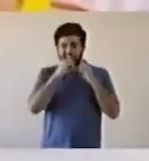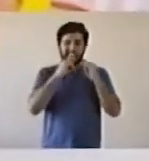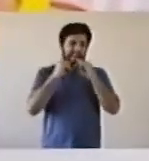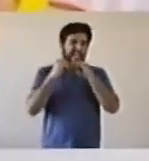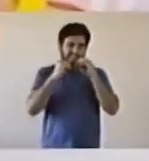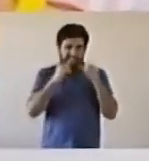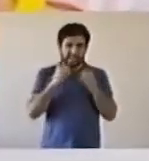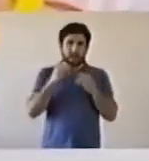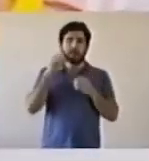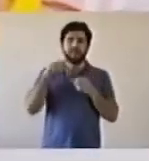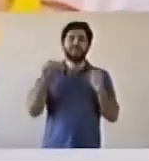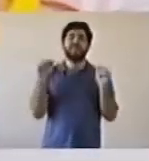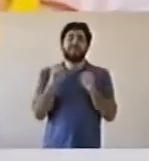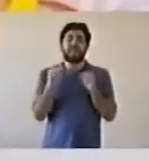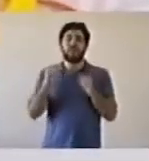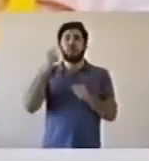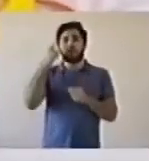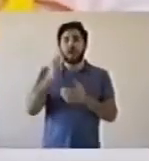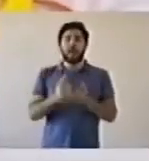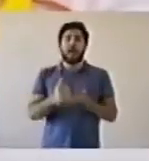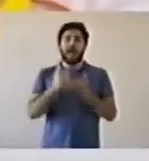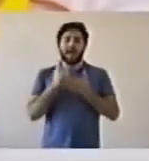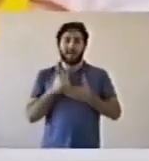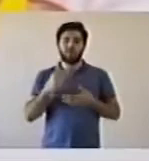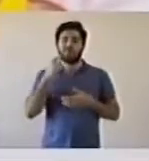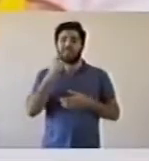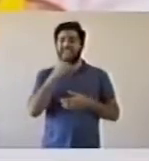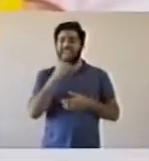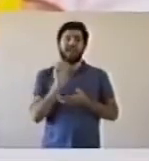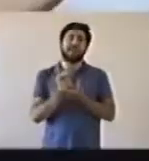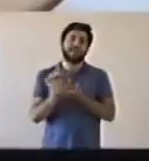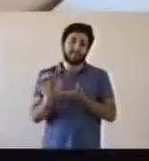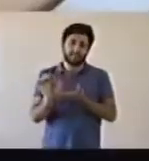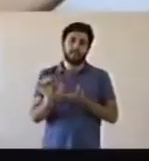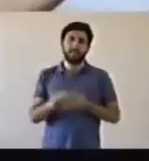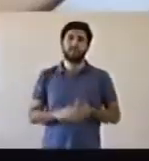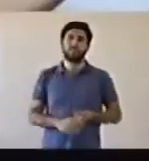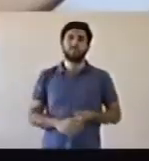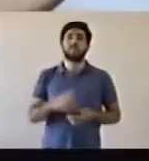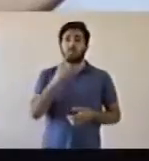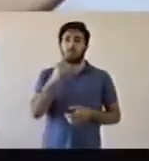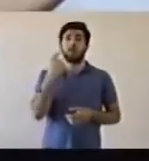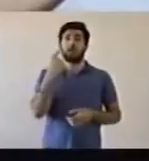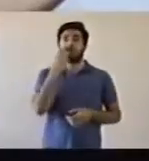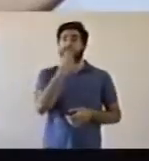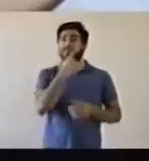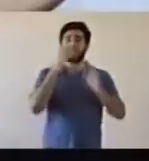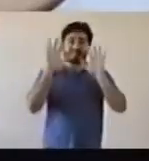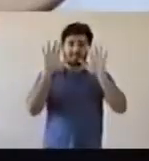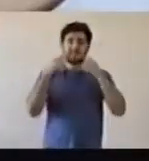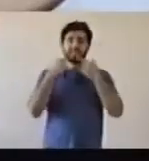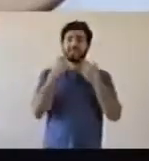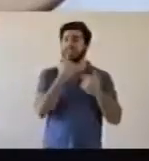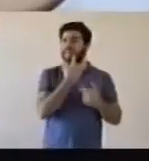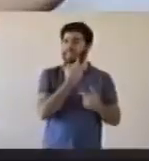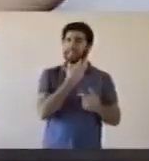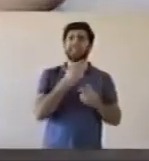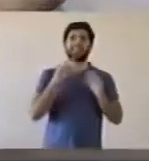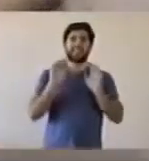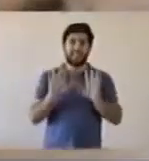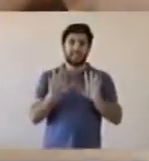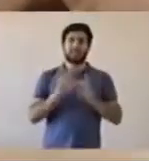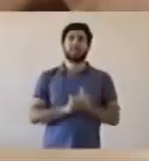muerdan, ya que la sensación de frío ayuda a calmar la molestia en sus encías. Hay 20 dientes primarios, 10 arriba y 10